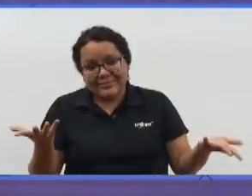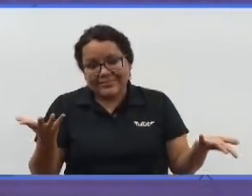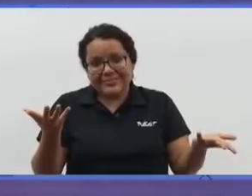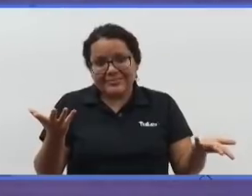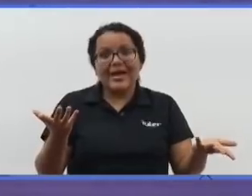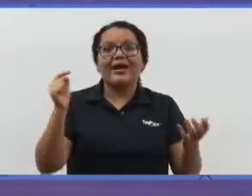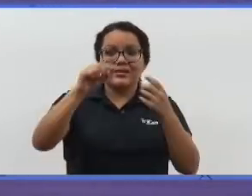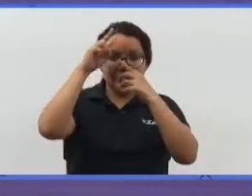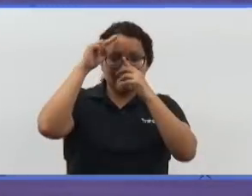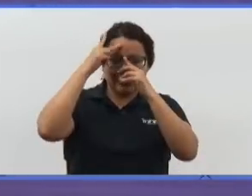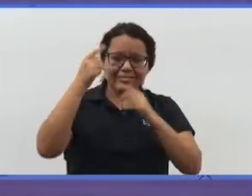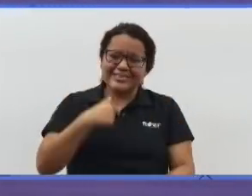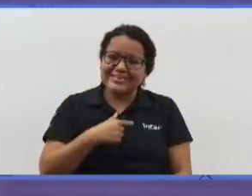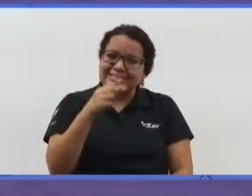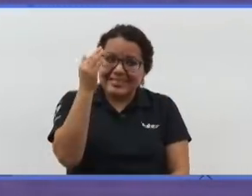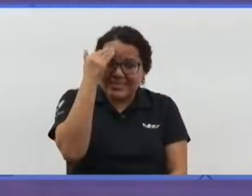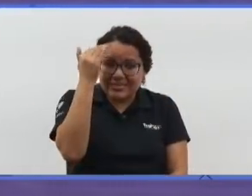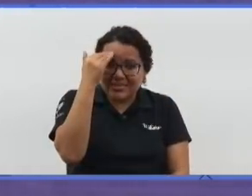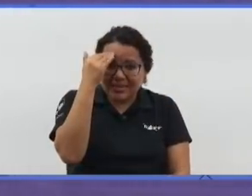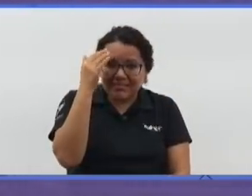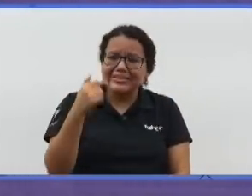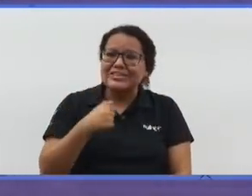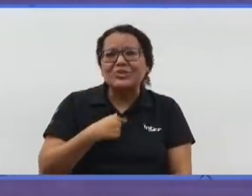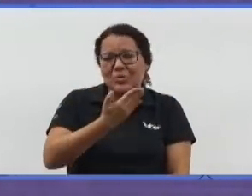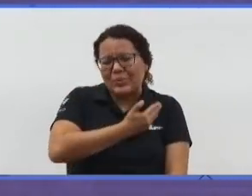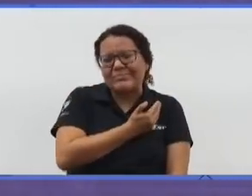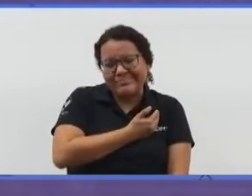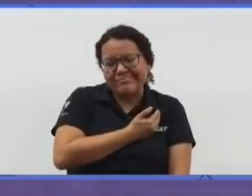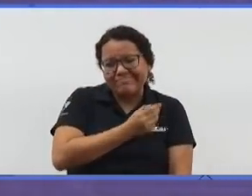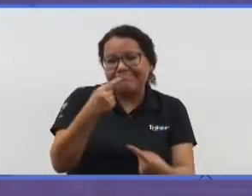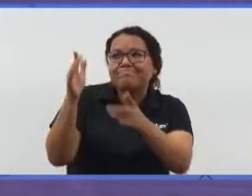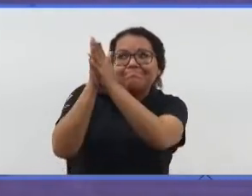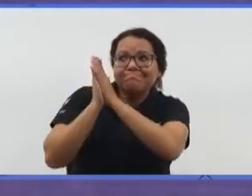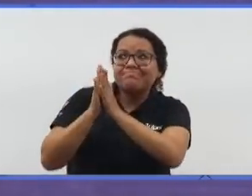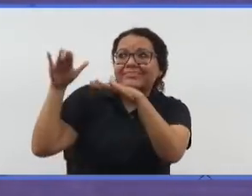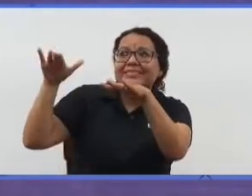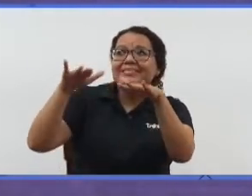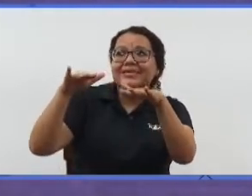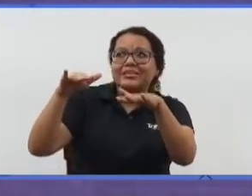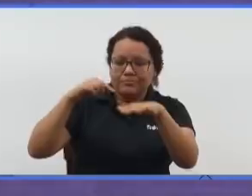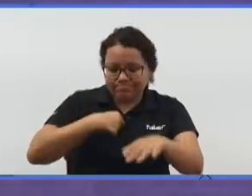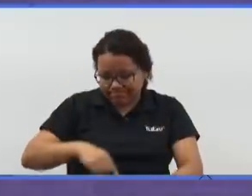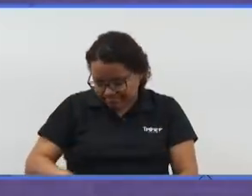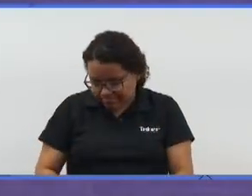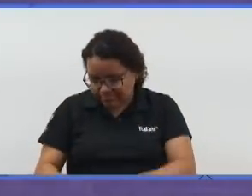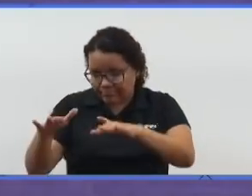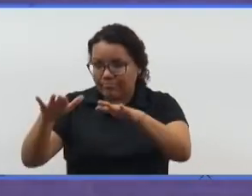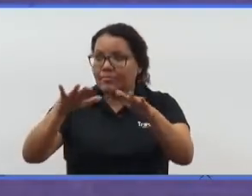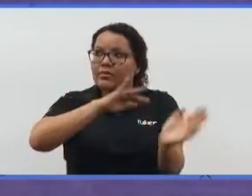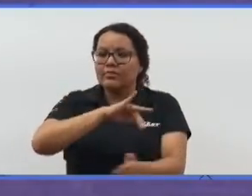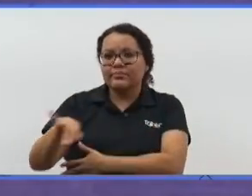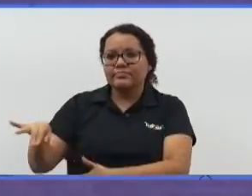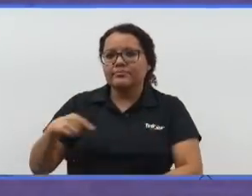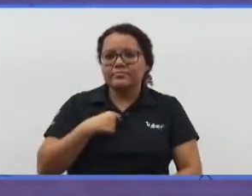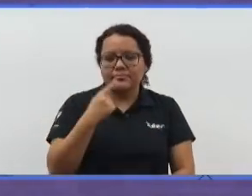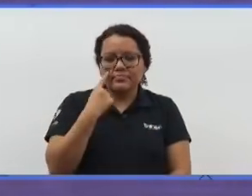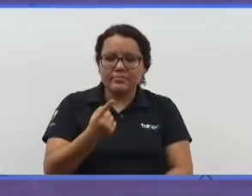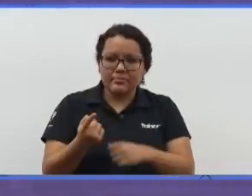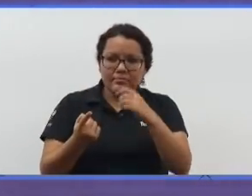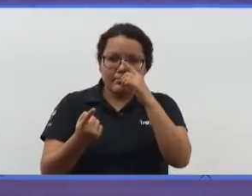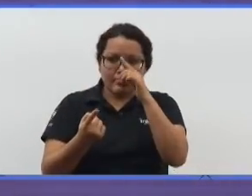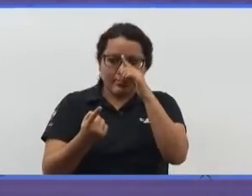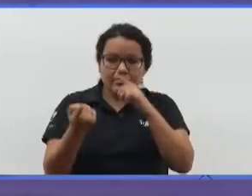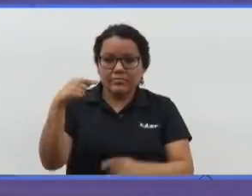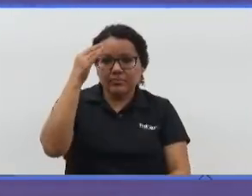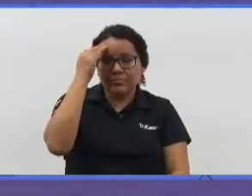sabe que las debía y lo dejaron pasar pues va a vivir con gratitud estaba viendo sus pie tajes raros que ahora